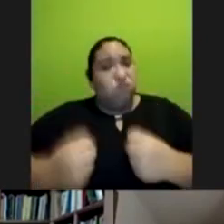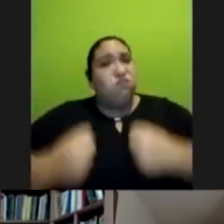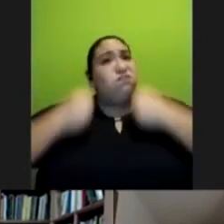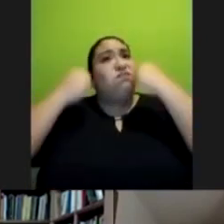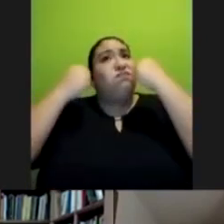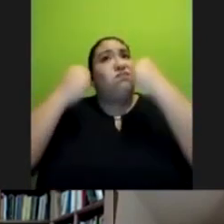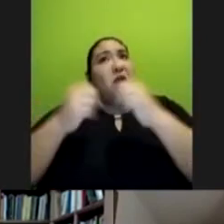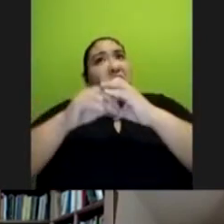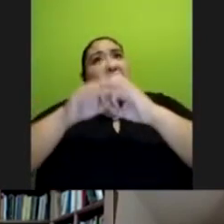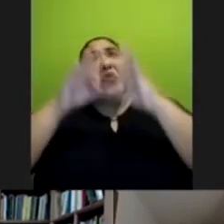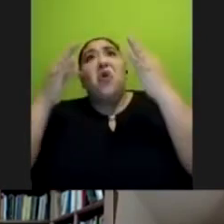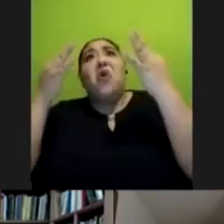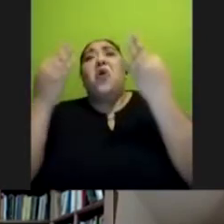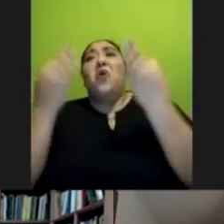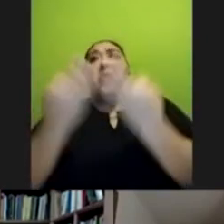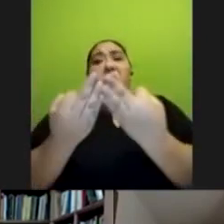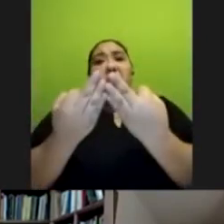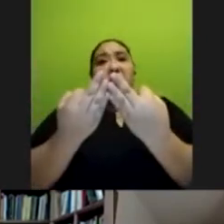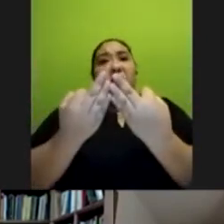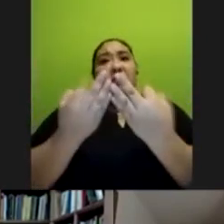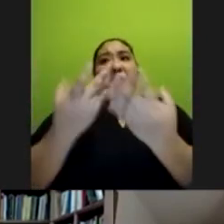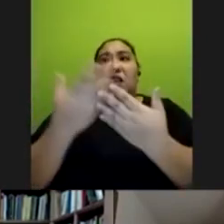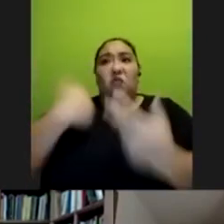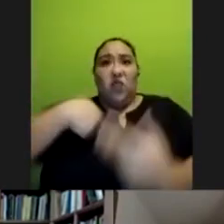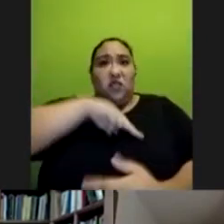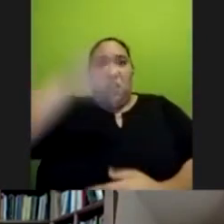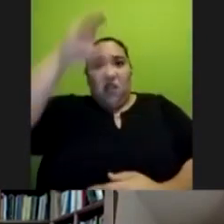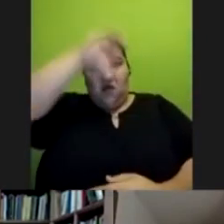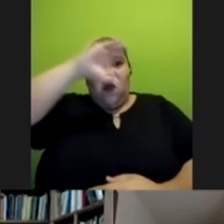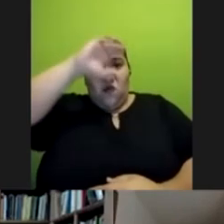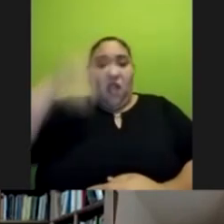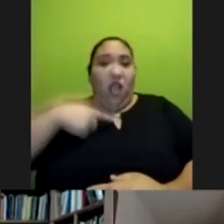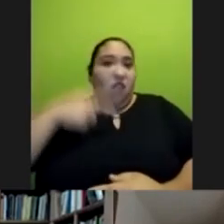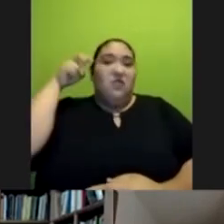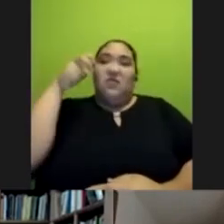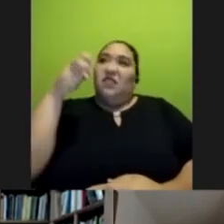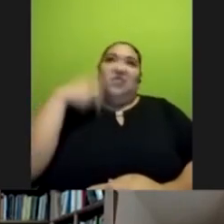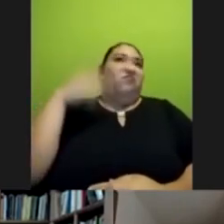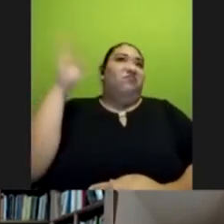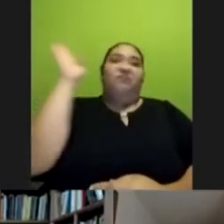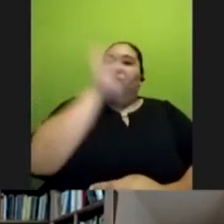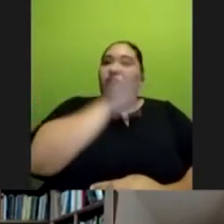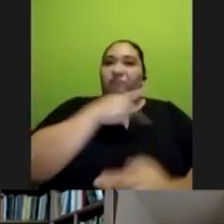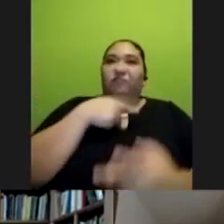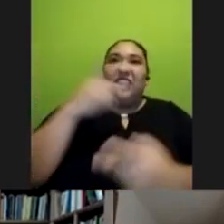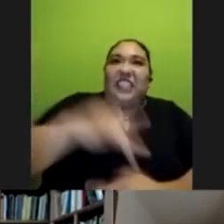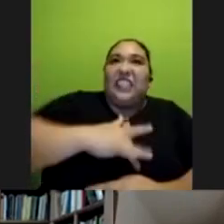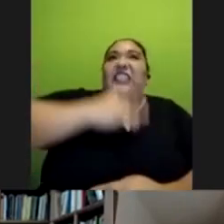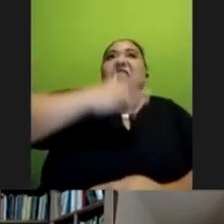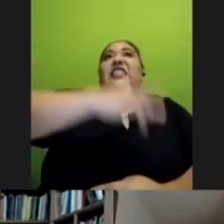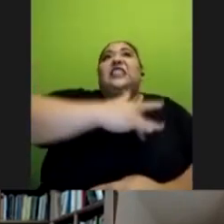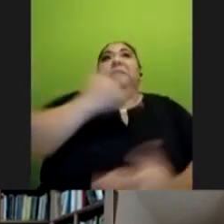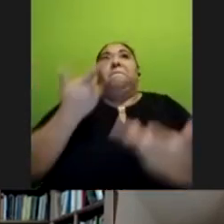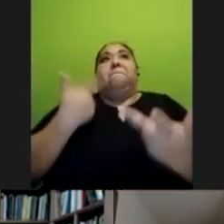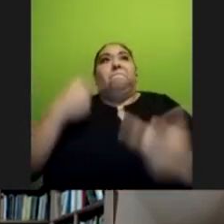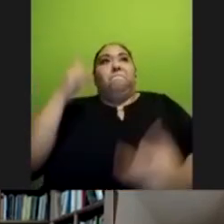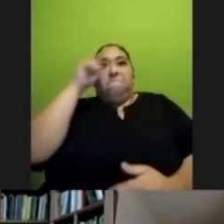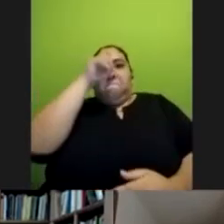lo que heredan de la tradición. La única institución que en su conjunto cumple